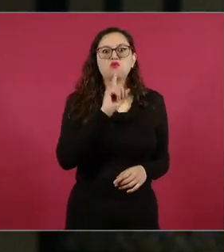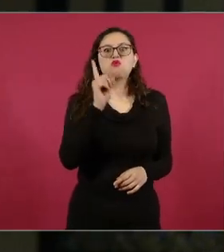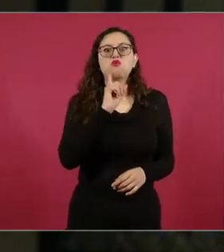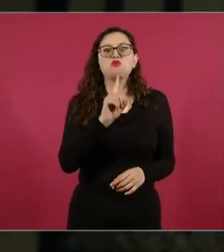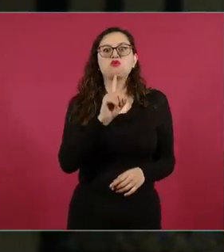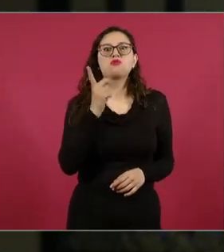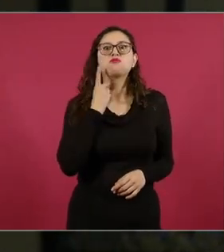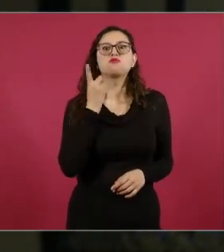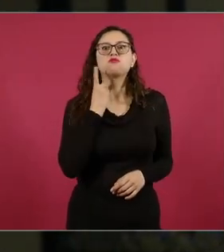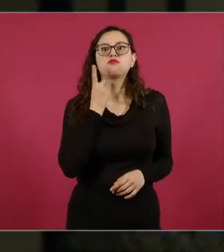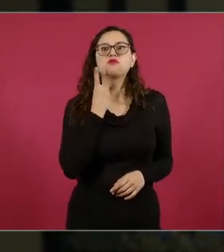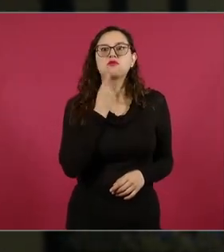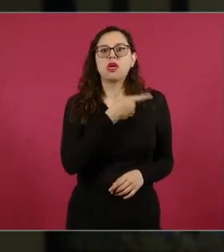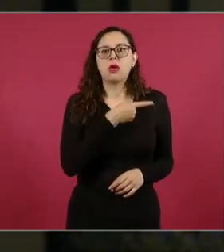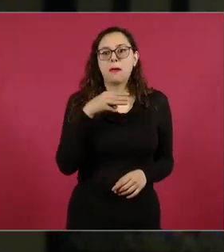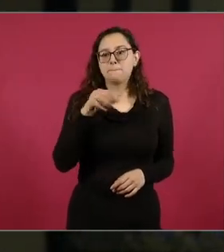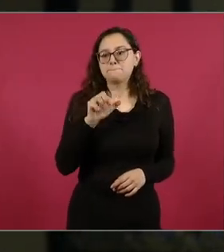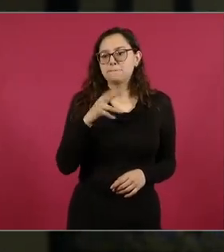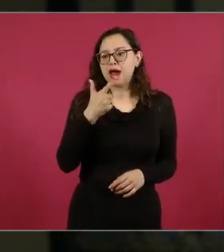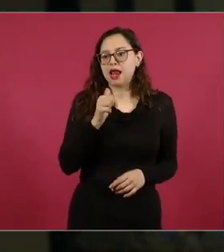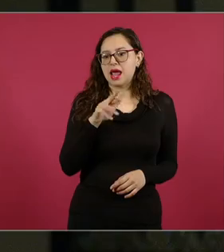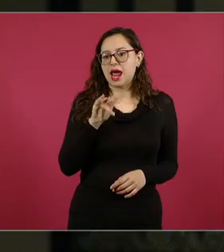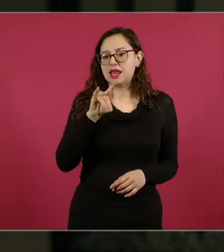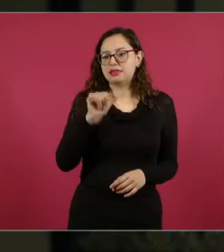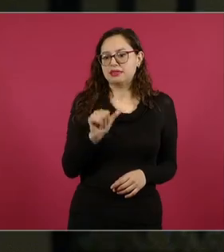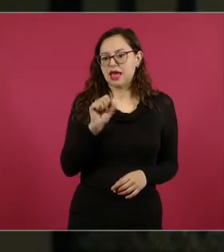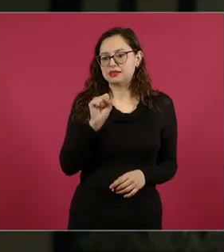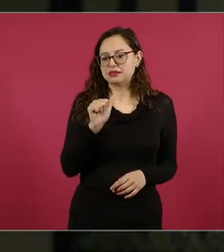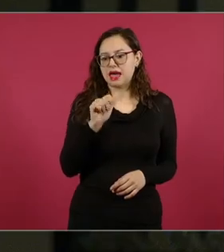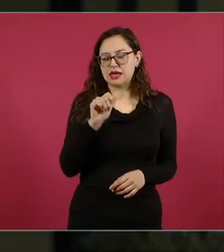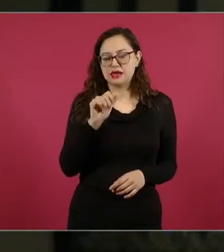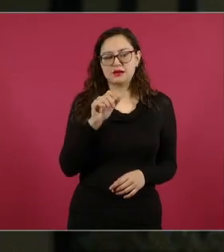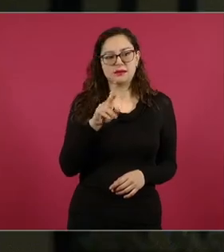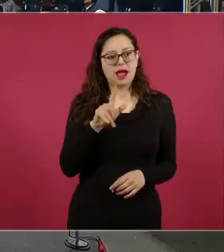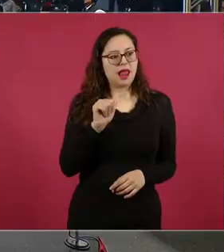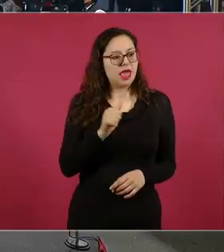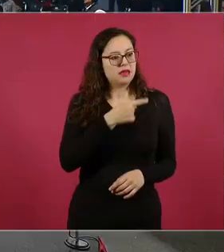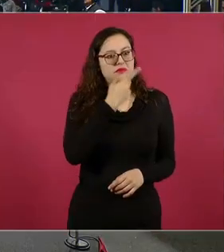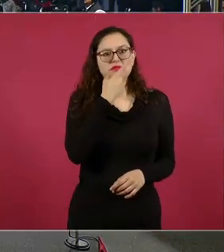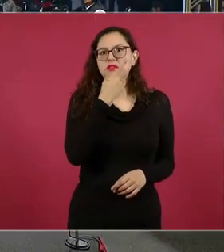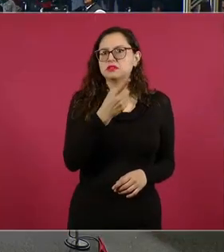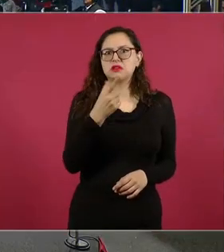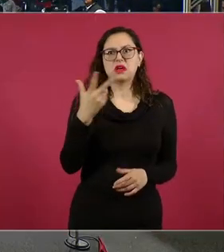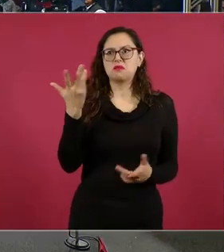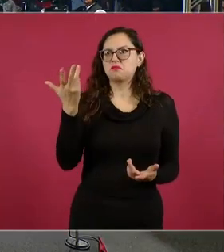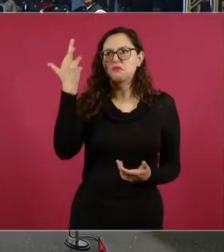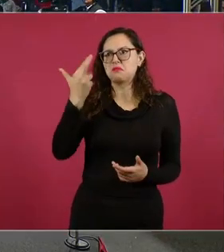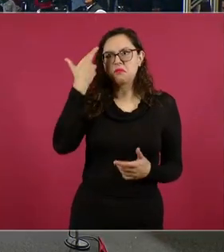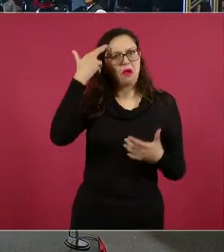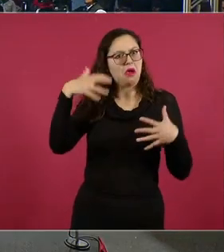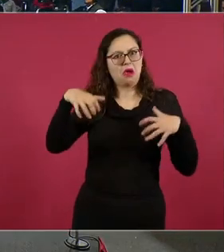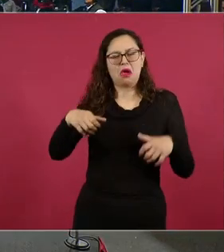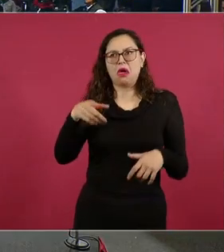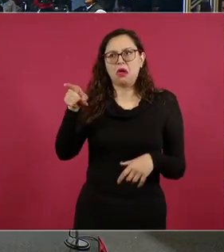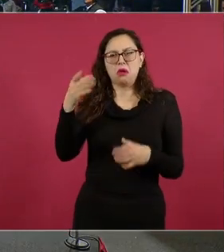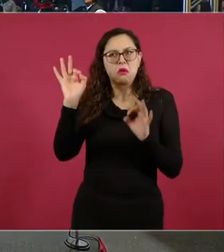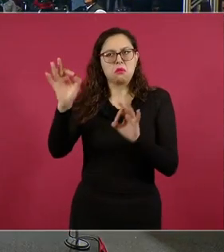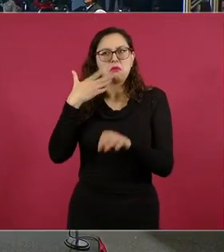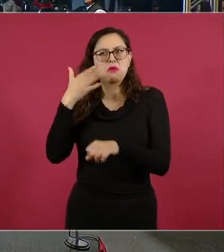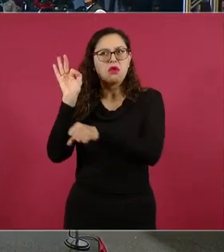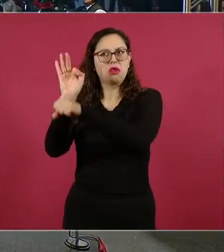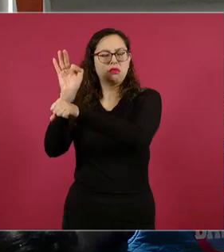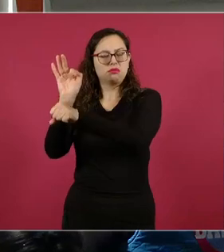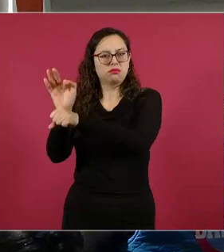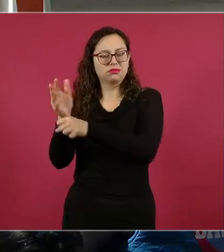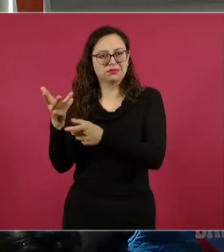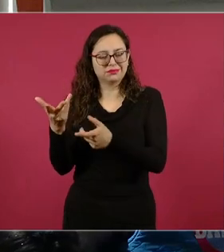Reverte lo insultan a usted y a la presidenta electa, comunicadores como Alberto Peláez defienden a su rey,